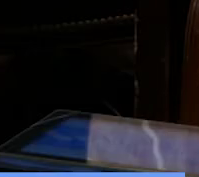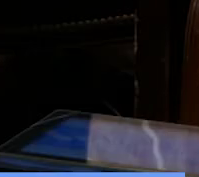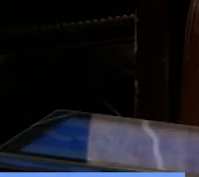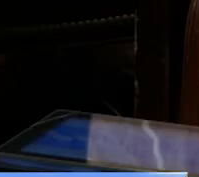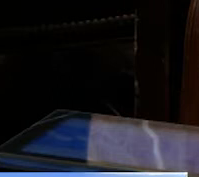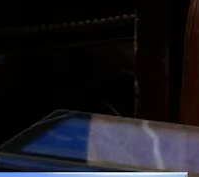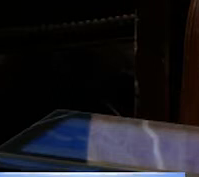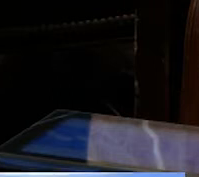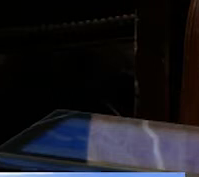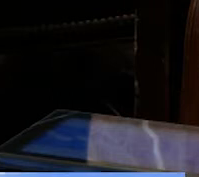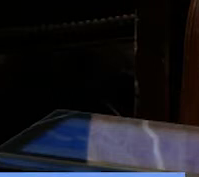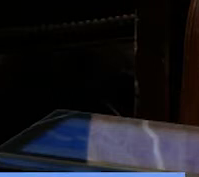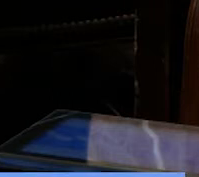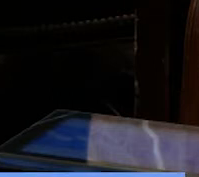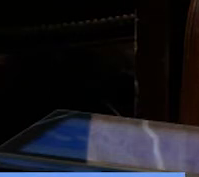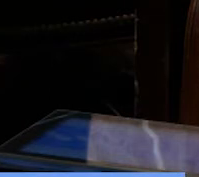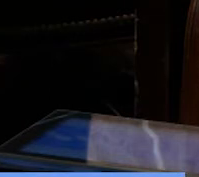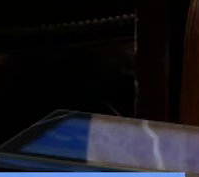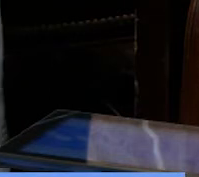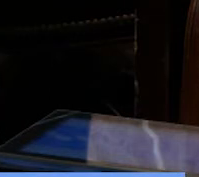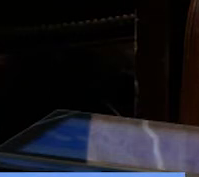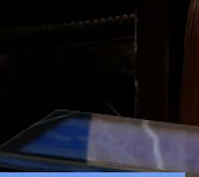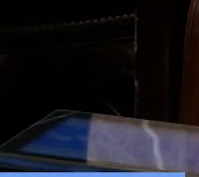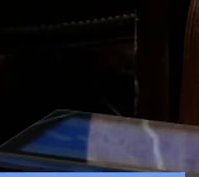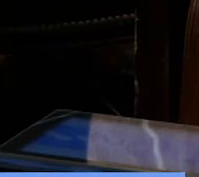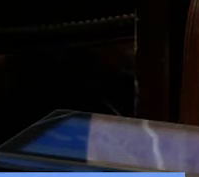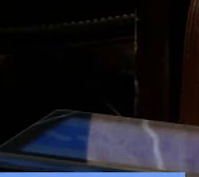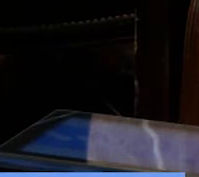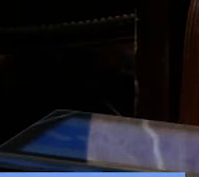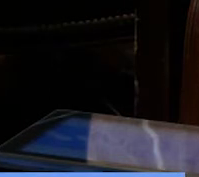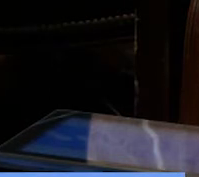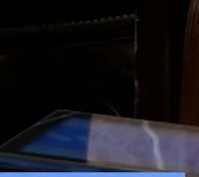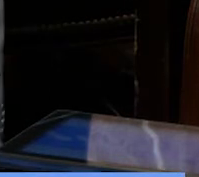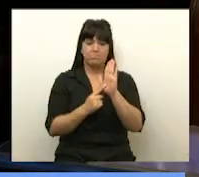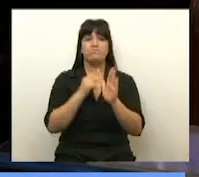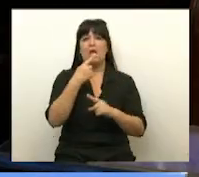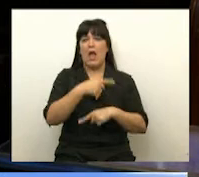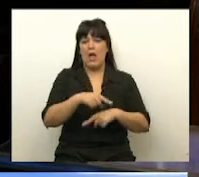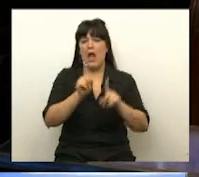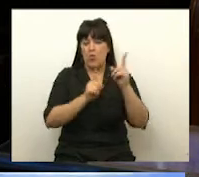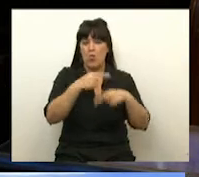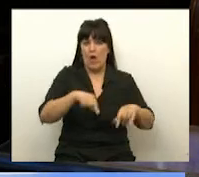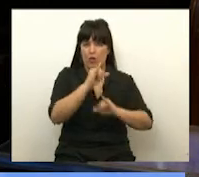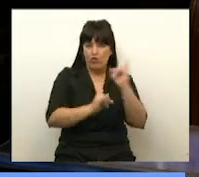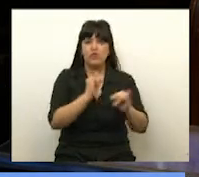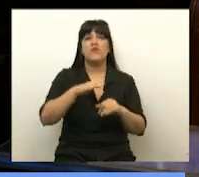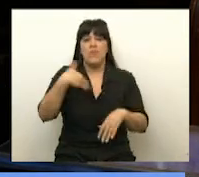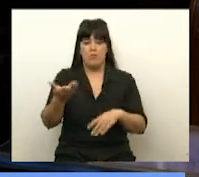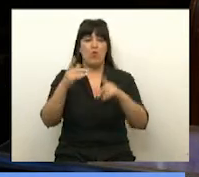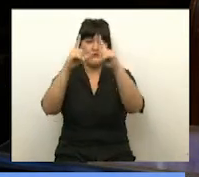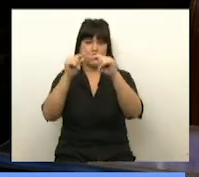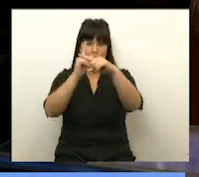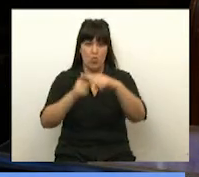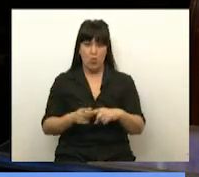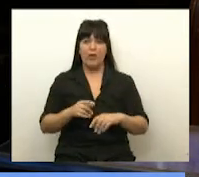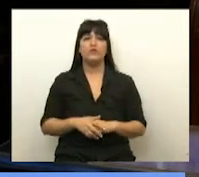Gracias, señor presidente. Un par de consideraciones antes de ingresar también en el terreno de los números para dar cuenta de cuál es la realidad, por lo menos